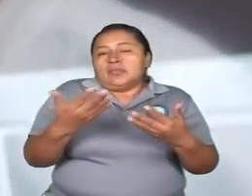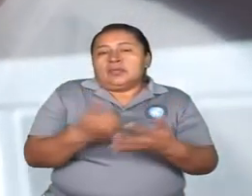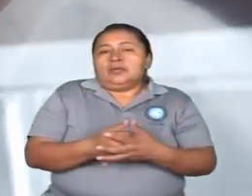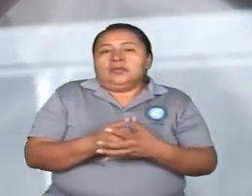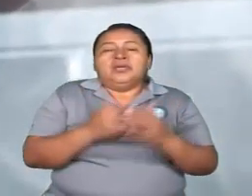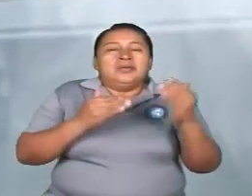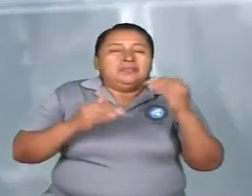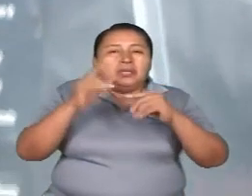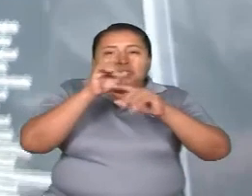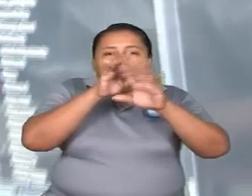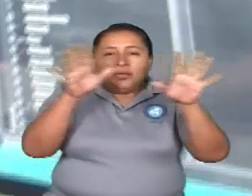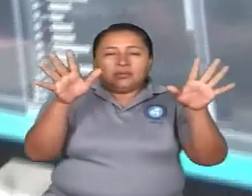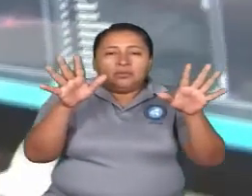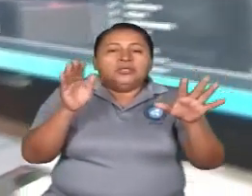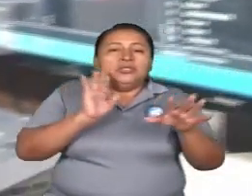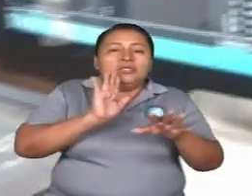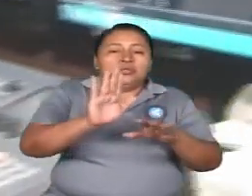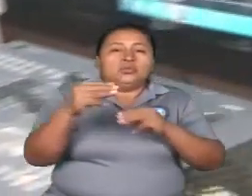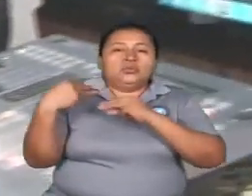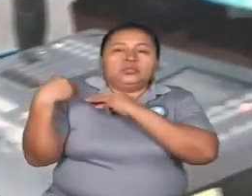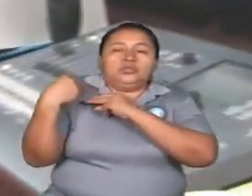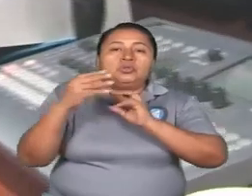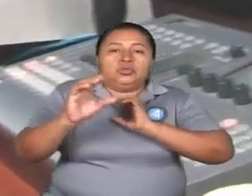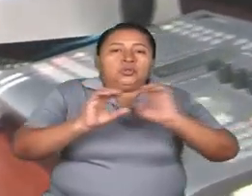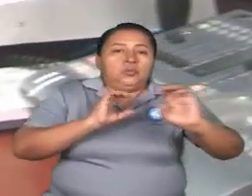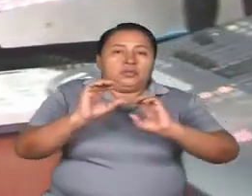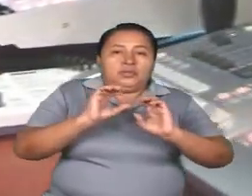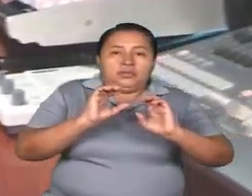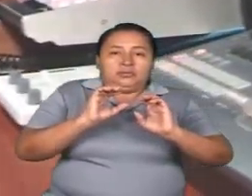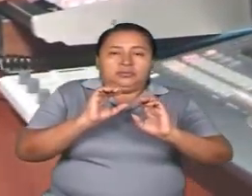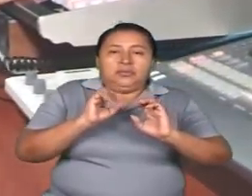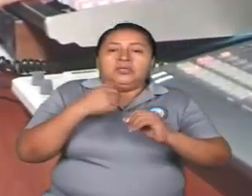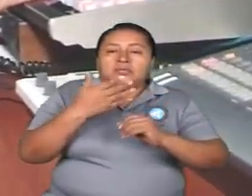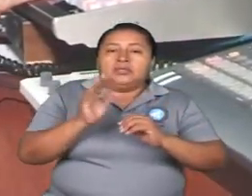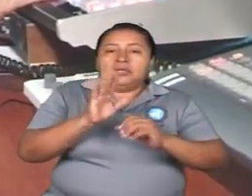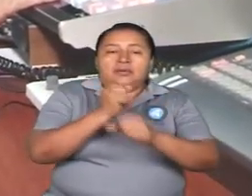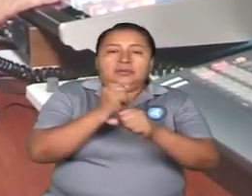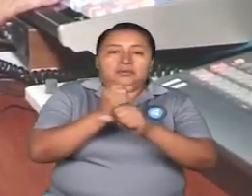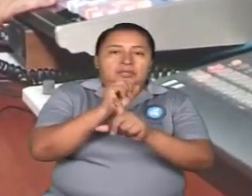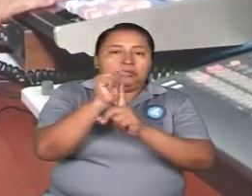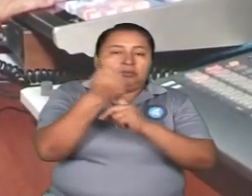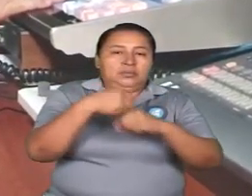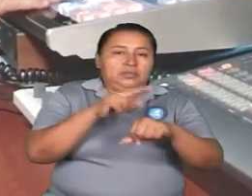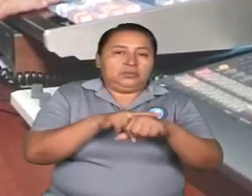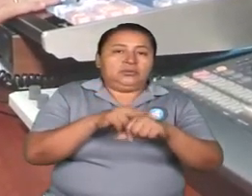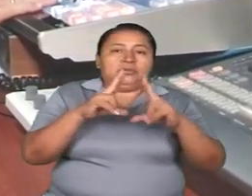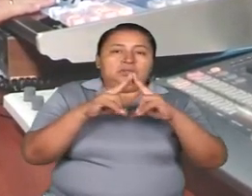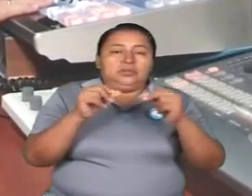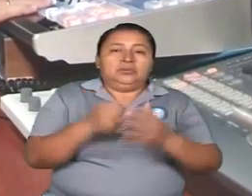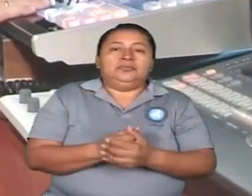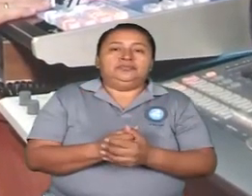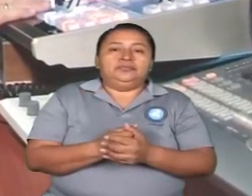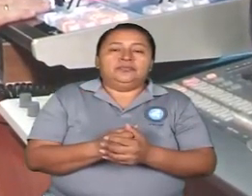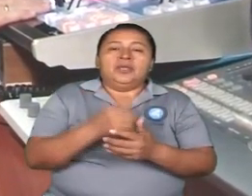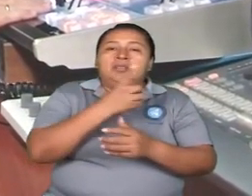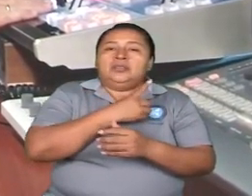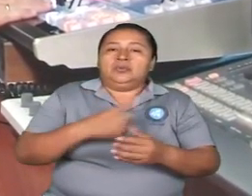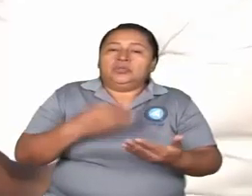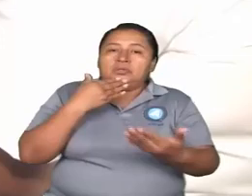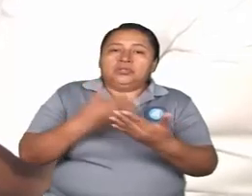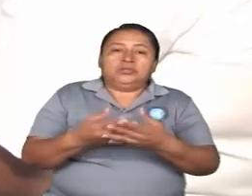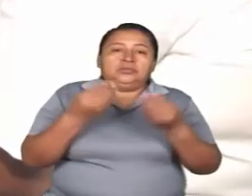y más claro de su misión de comunicar el trabajo de la Asamblea Nacional de Nicaragua. Diputado, muchas